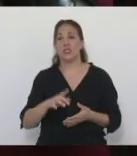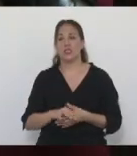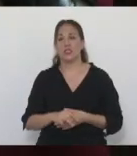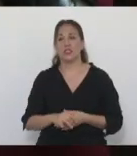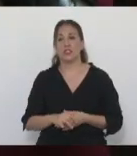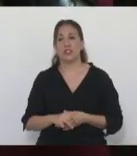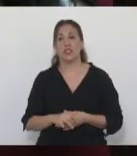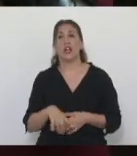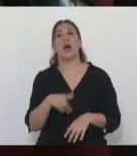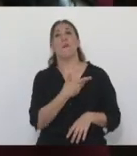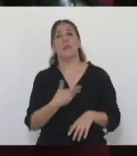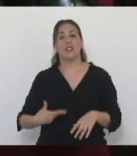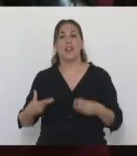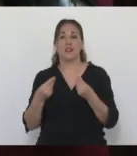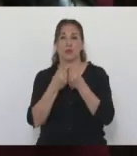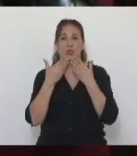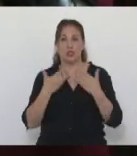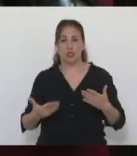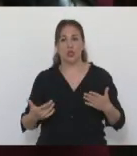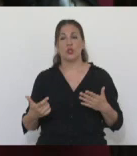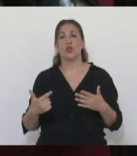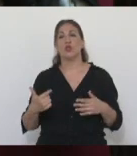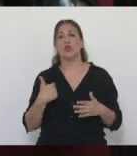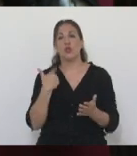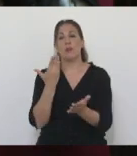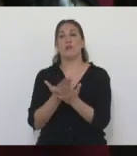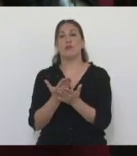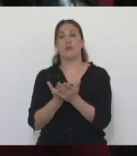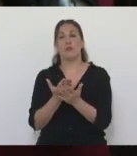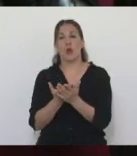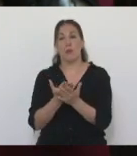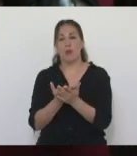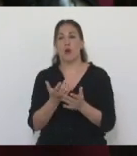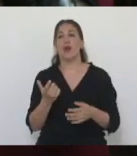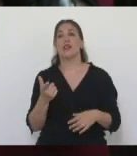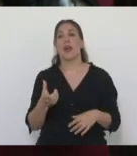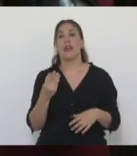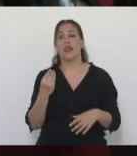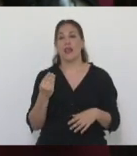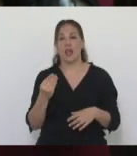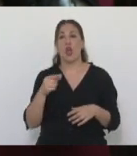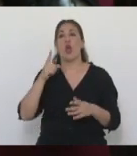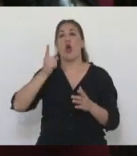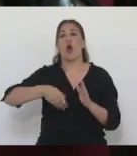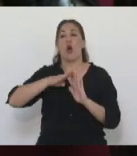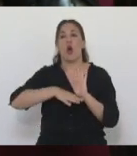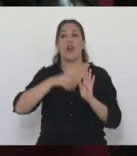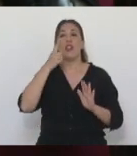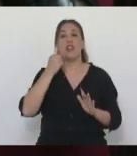Presidenta, muchas gracias. Voy a hacer una moción de orden, Presidenta. Reconsideración de la orden del día